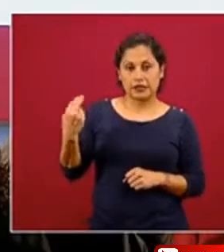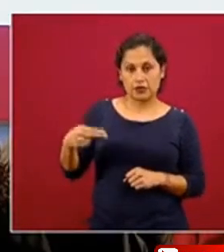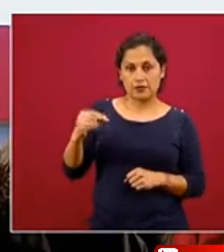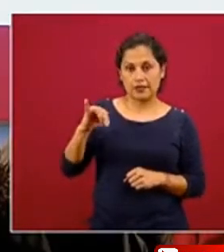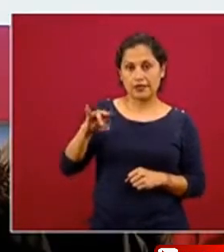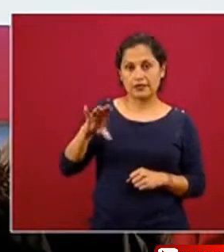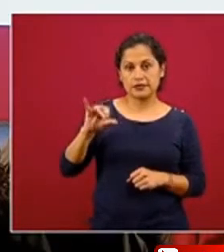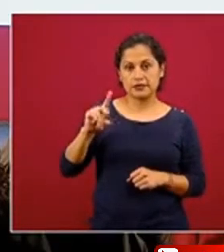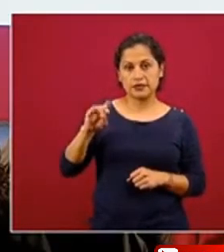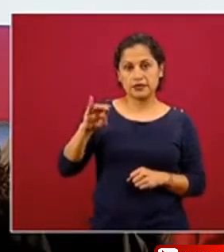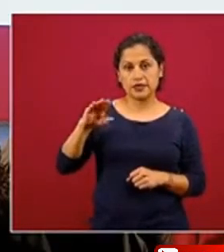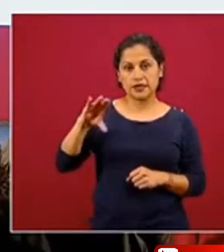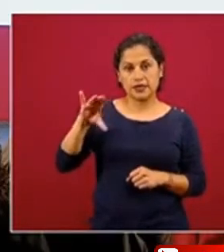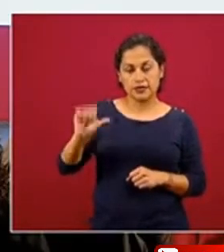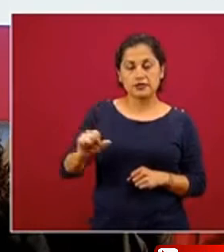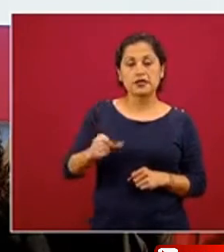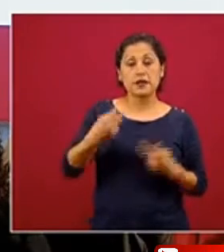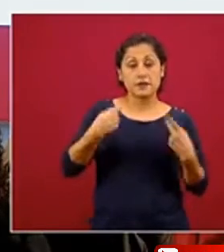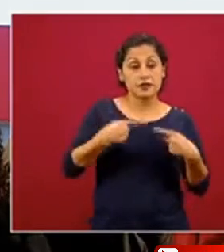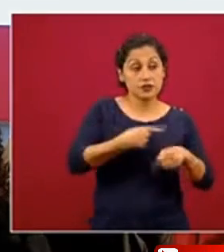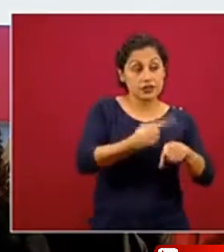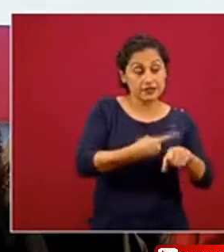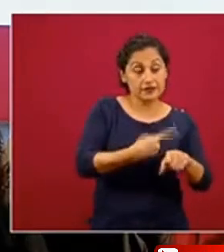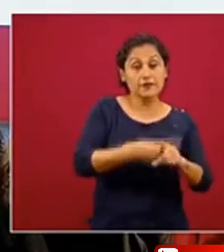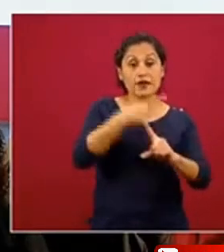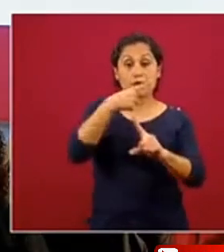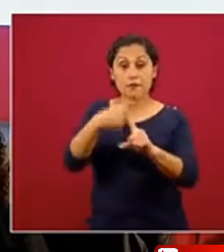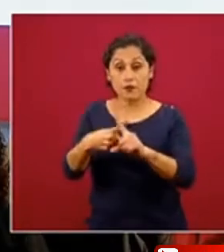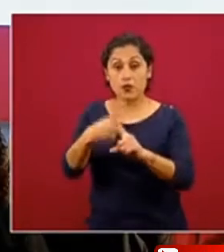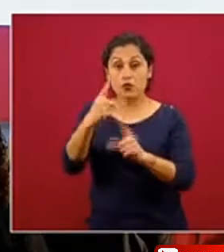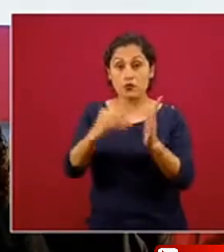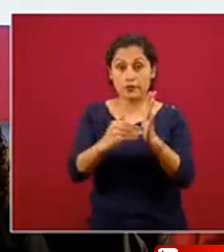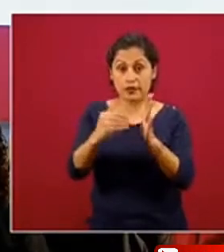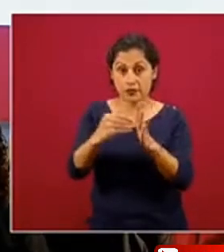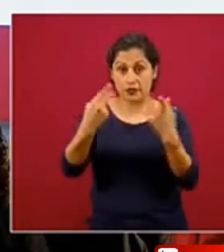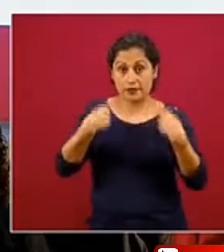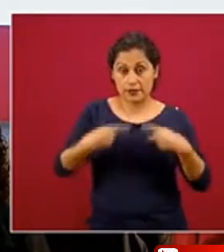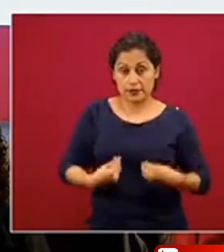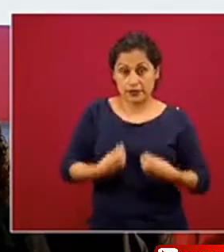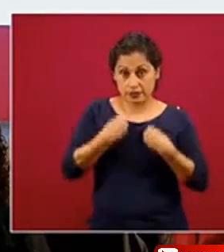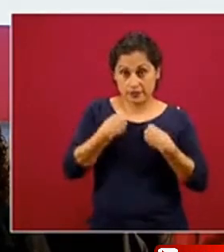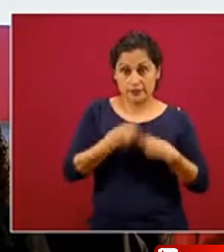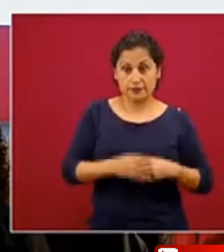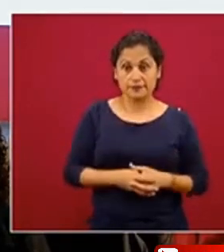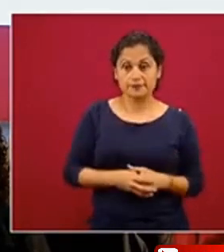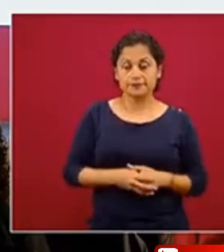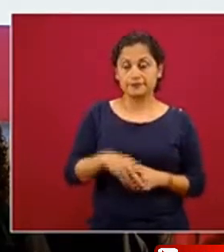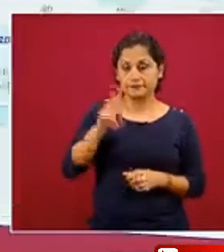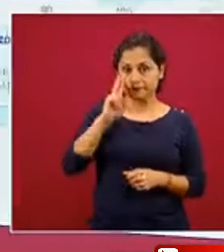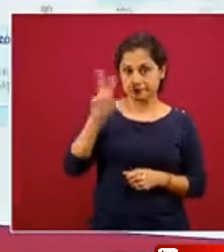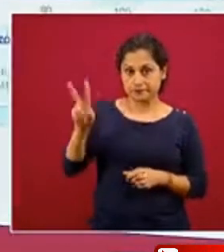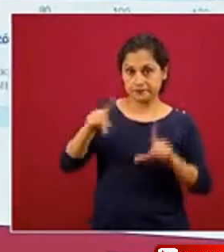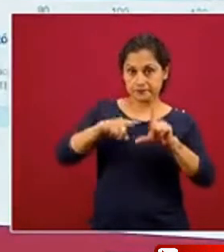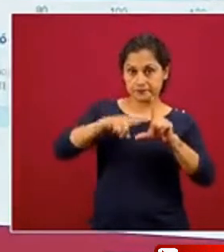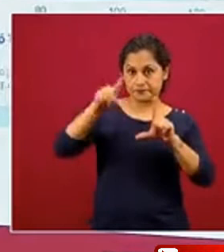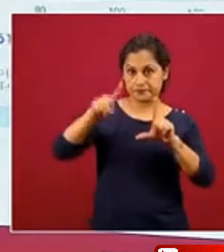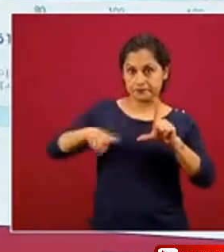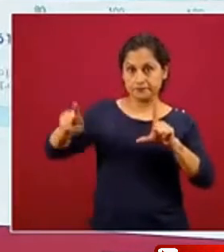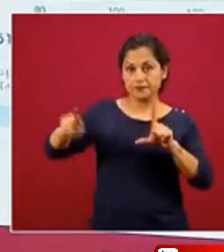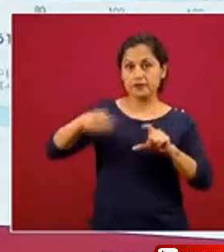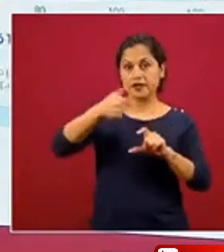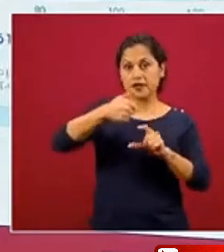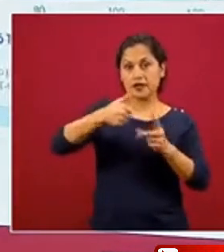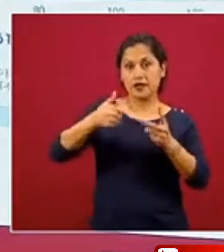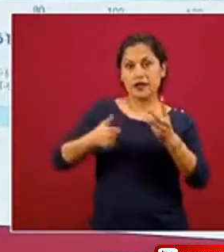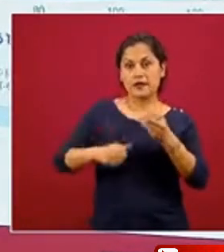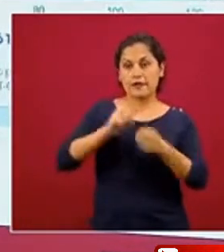y es casos por millón de habitantes. Veamos, en estas curvas es lo que le ocurrió a estos países.